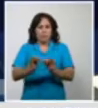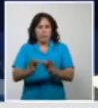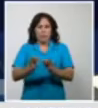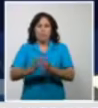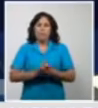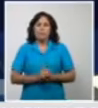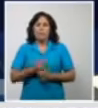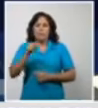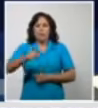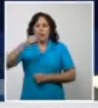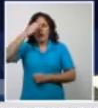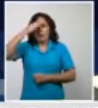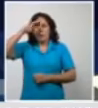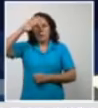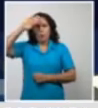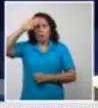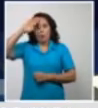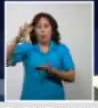Cuba